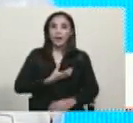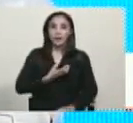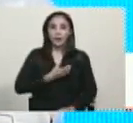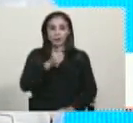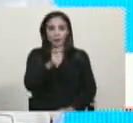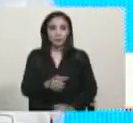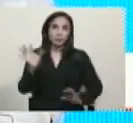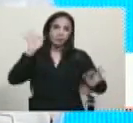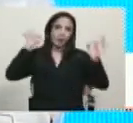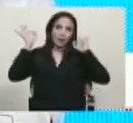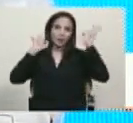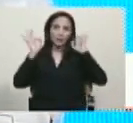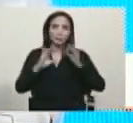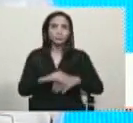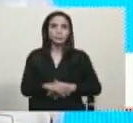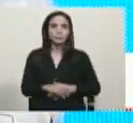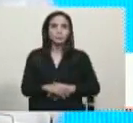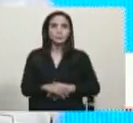Erika Faría,